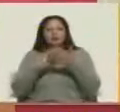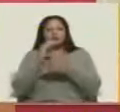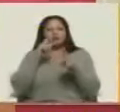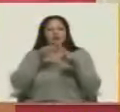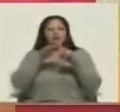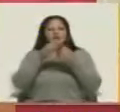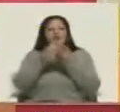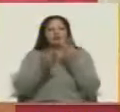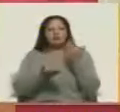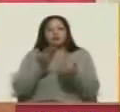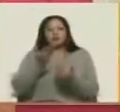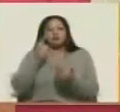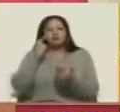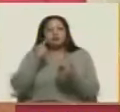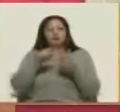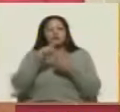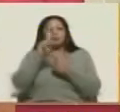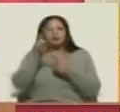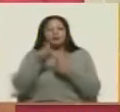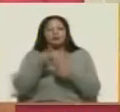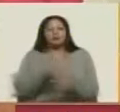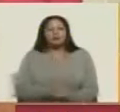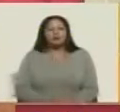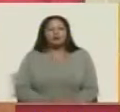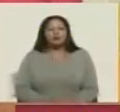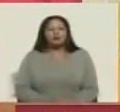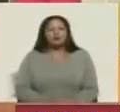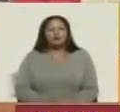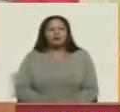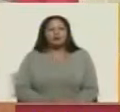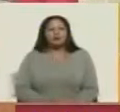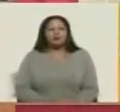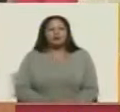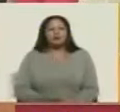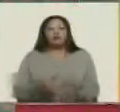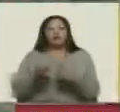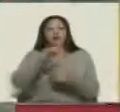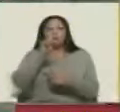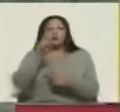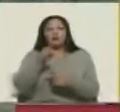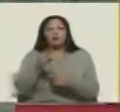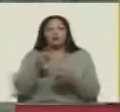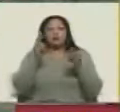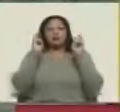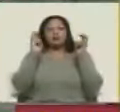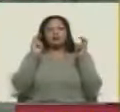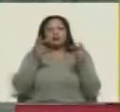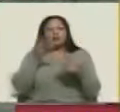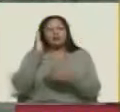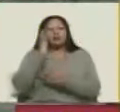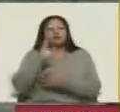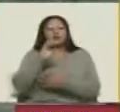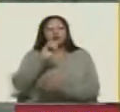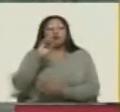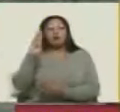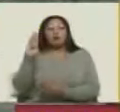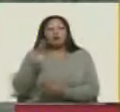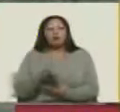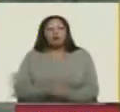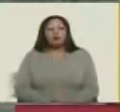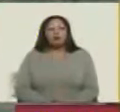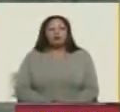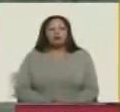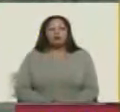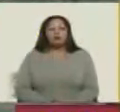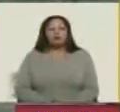situación tan importante. Le teníamos otra preguntita. Sí. Le teníamos otra preguntita y era el tema del decreto de Obama.